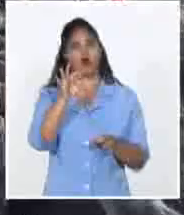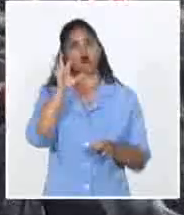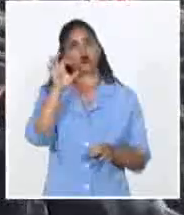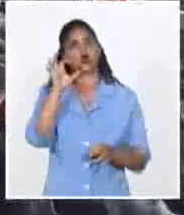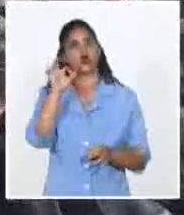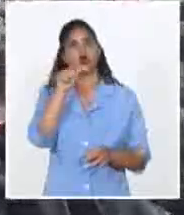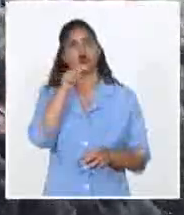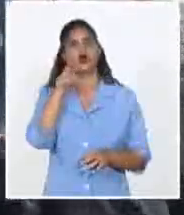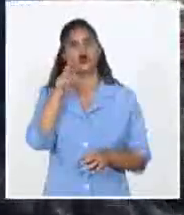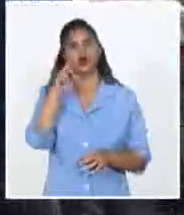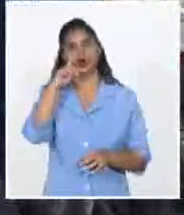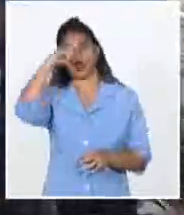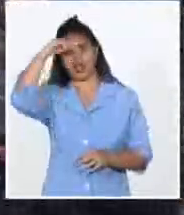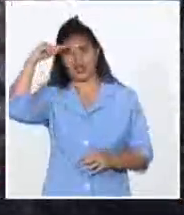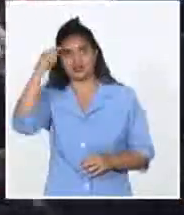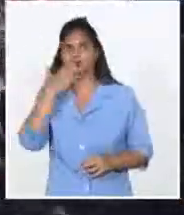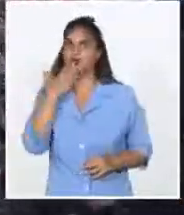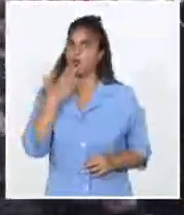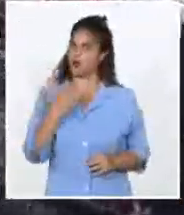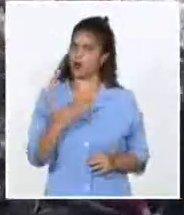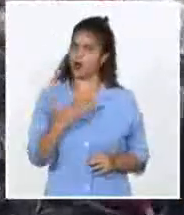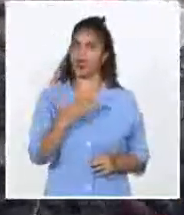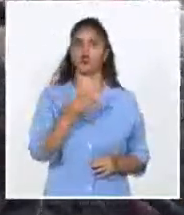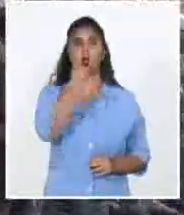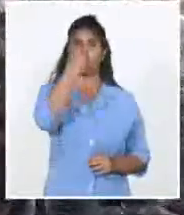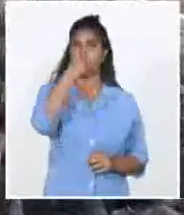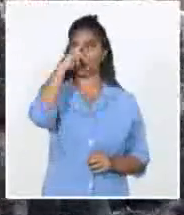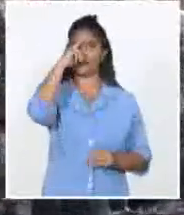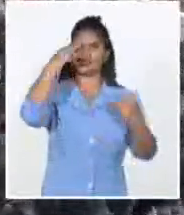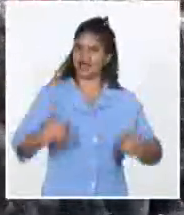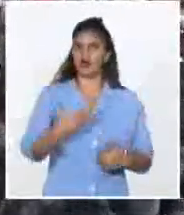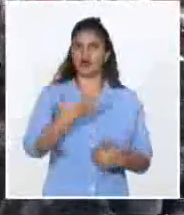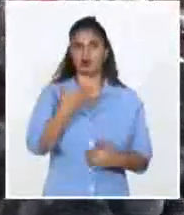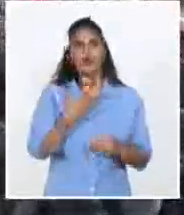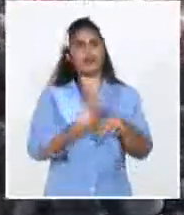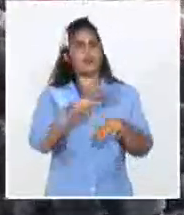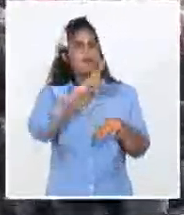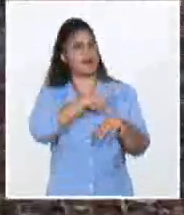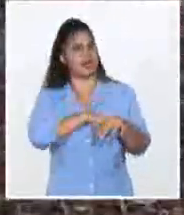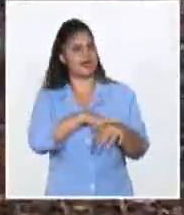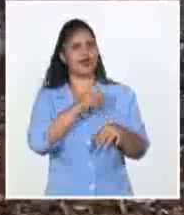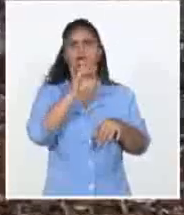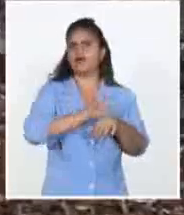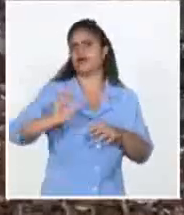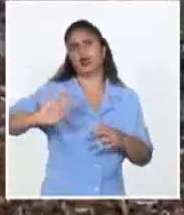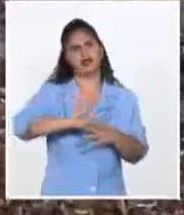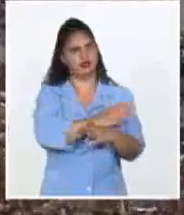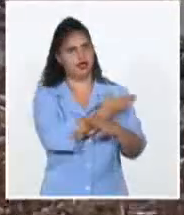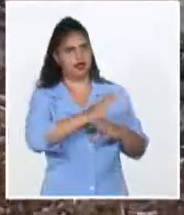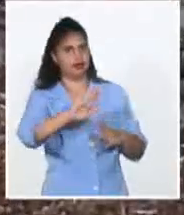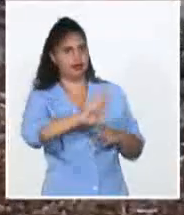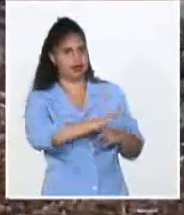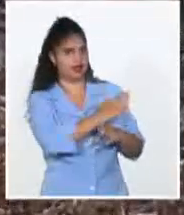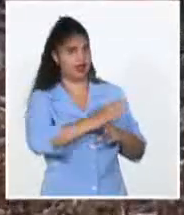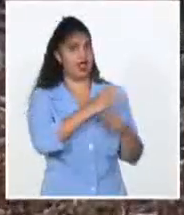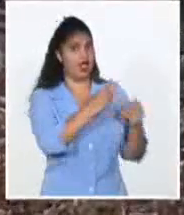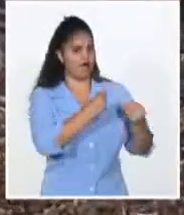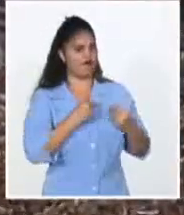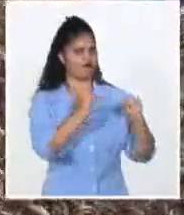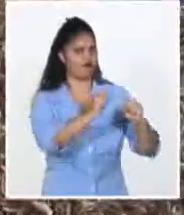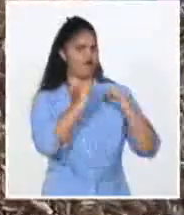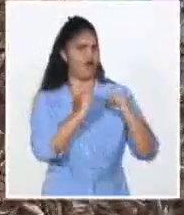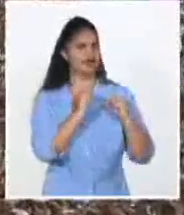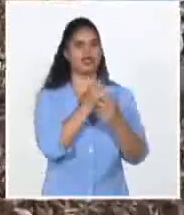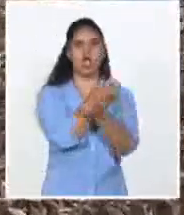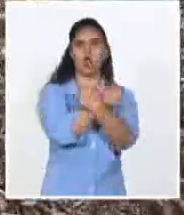y tiene muchos beneficios para la salud, ayudando a prevenir la anemia, fortalece el sistema inmunológico y los huesos